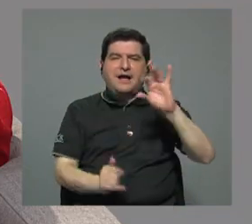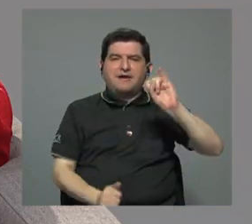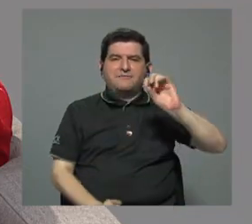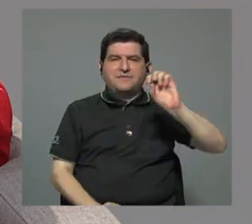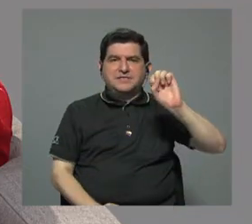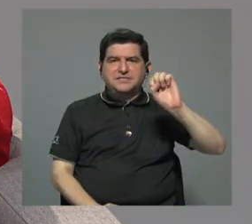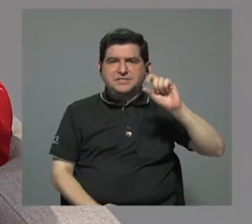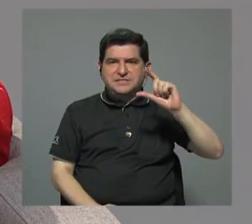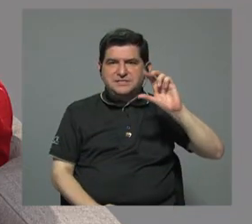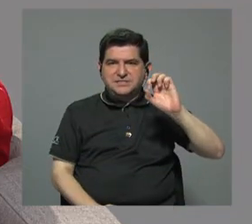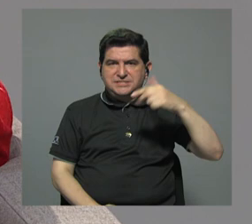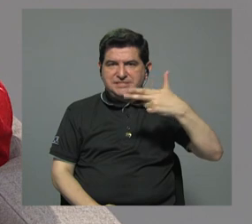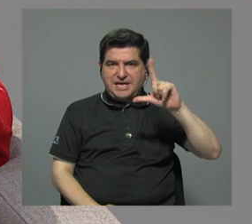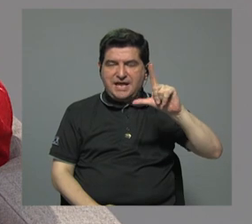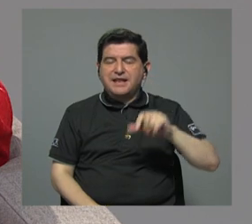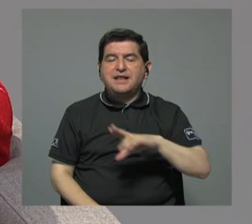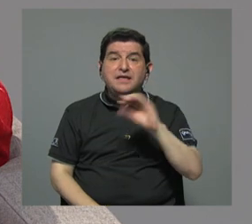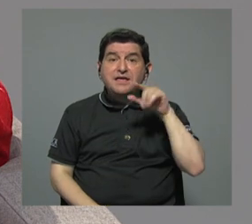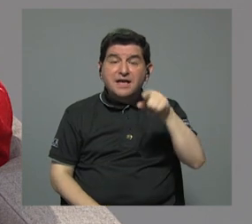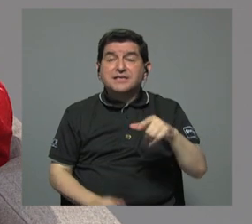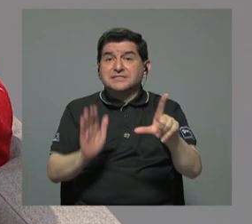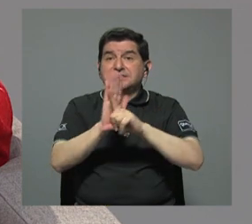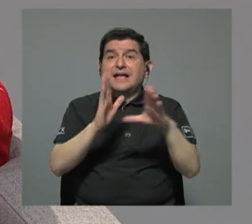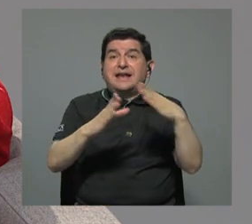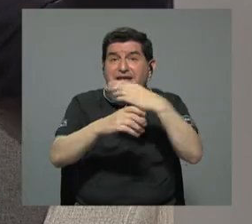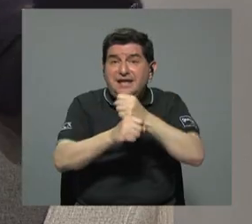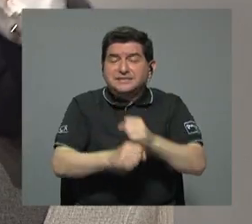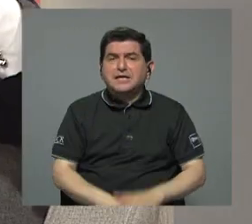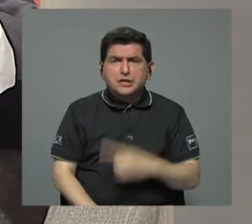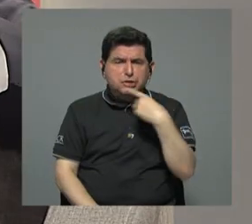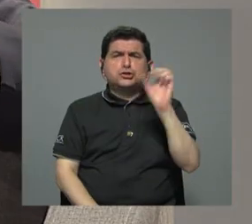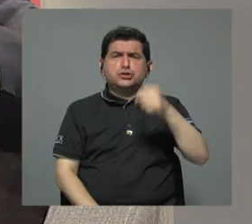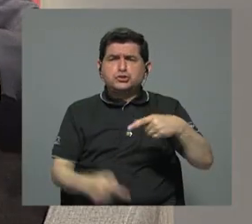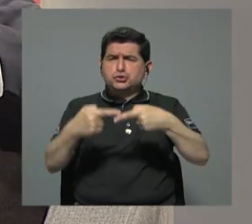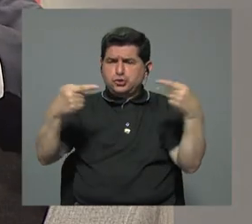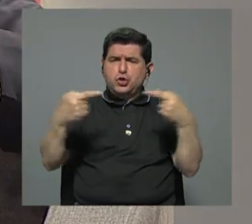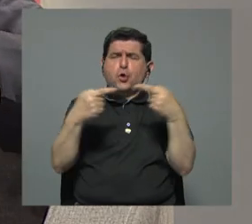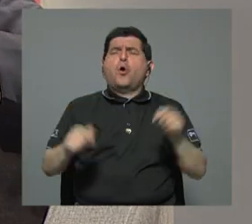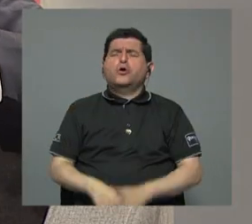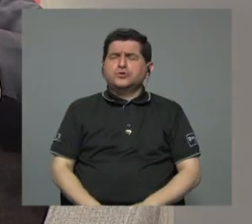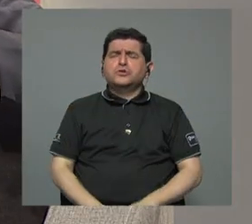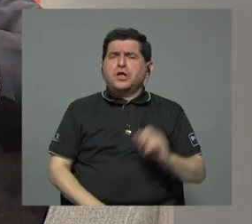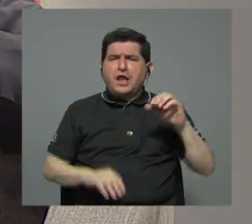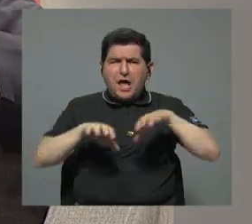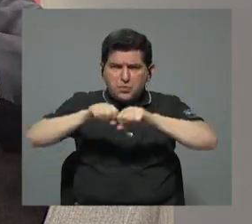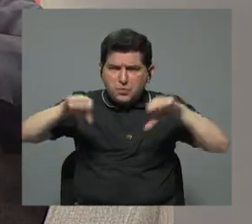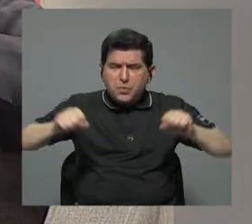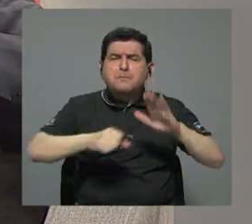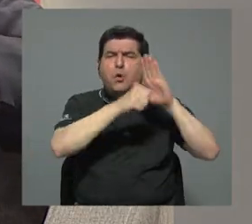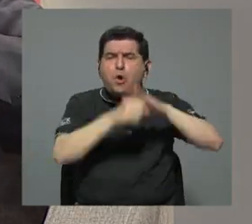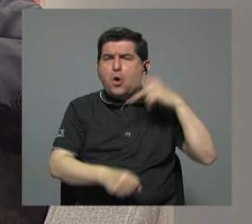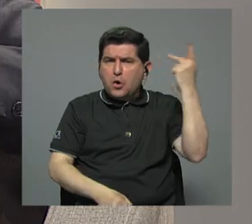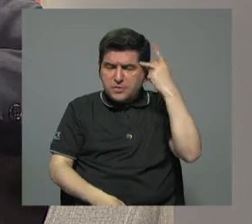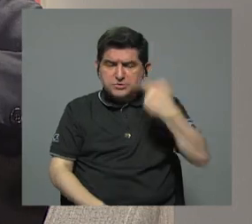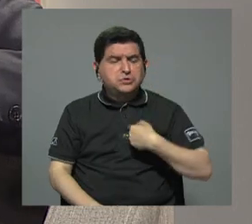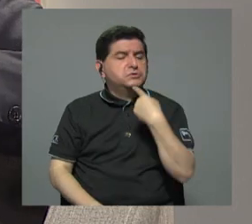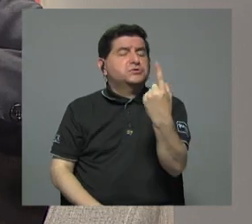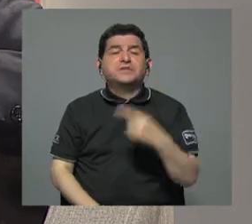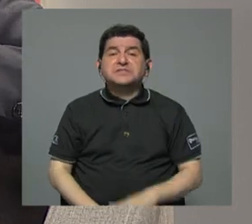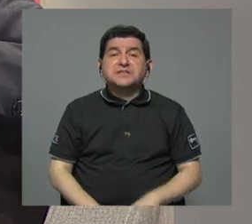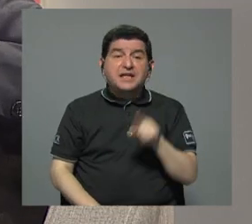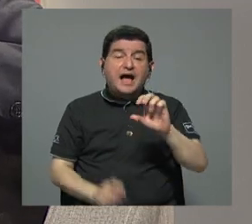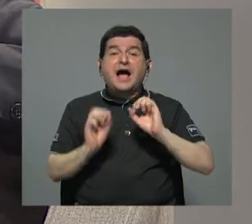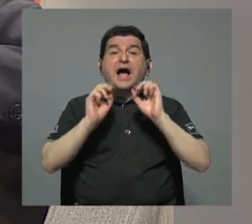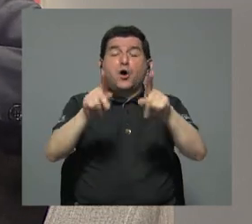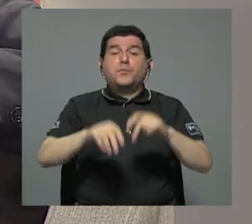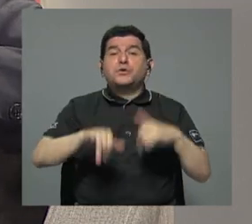diputados no querían sacar y se sacaron del de archivo para decirle no miren si estamos en contra la corrupción por una enorme presión política yo quiero decirle que ahí quedó la posibilidad